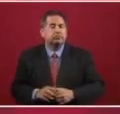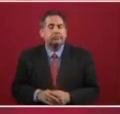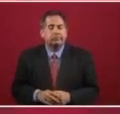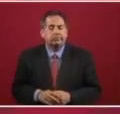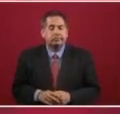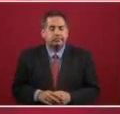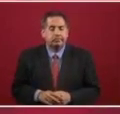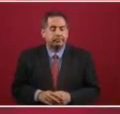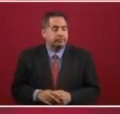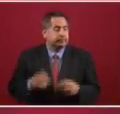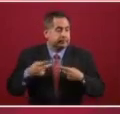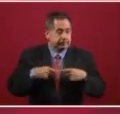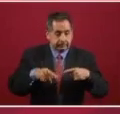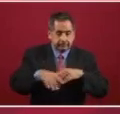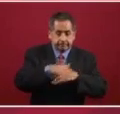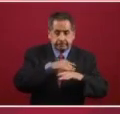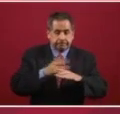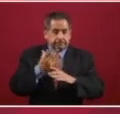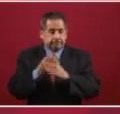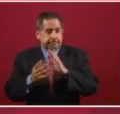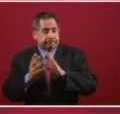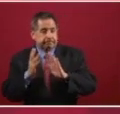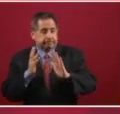El tráfico de personas,